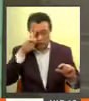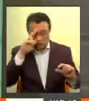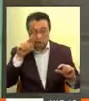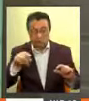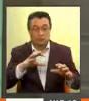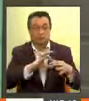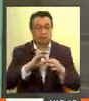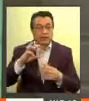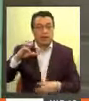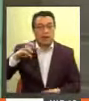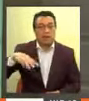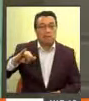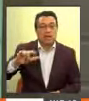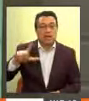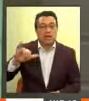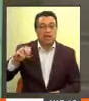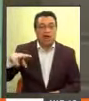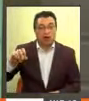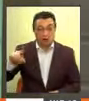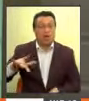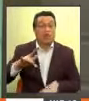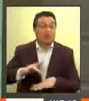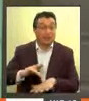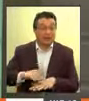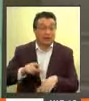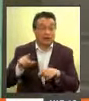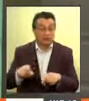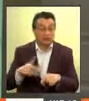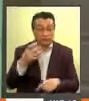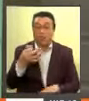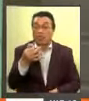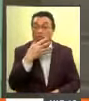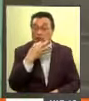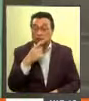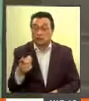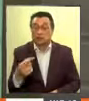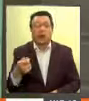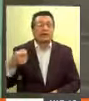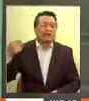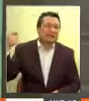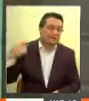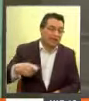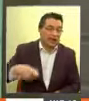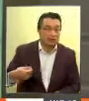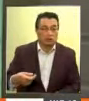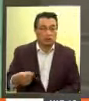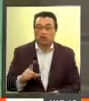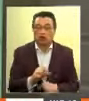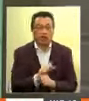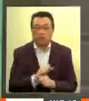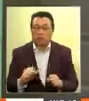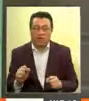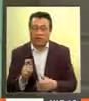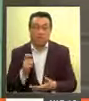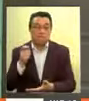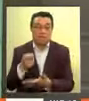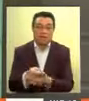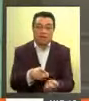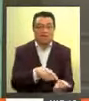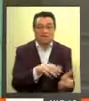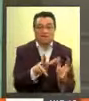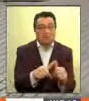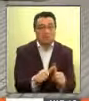Emiliano, un niño cuya condición se agrava y depende de un medicamento que es carísimo, imposible de costear para su